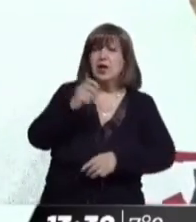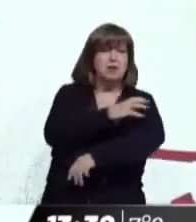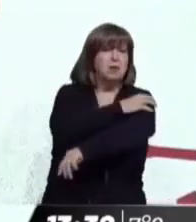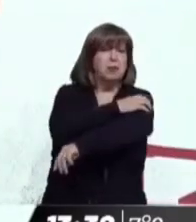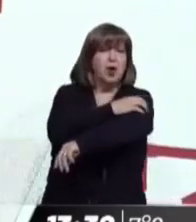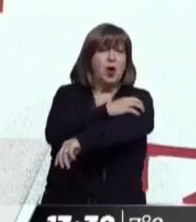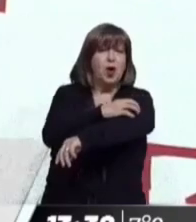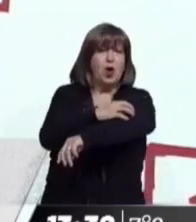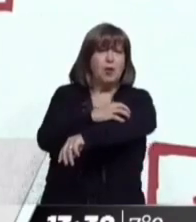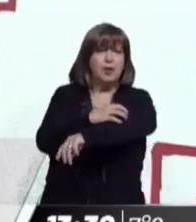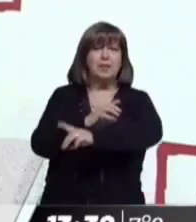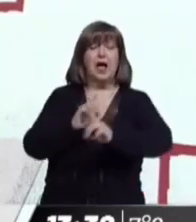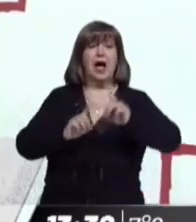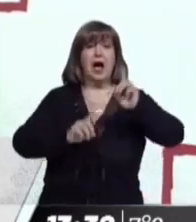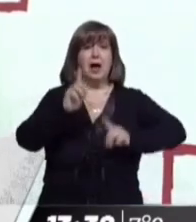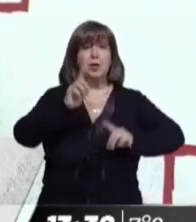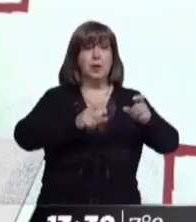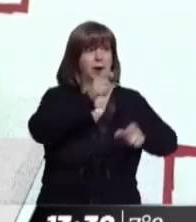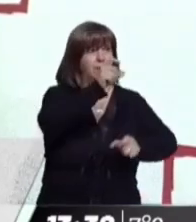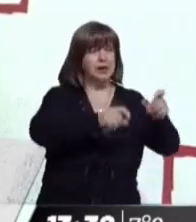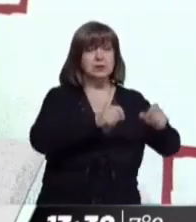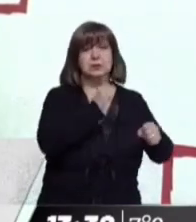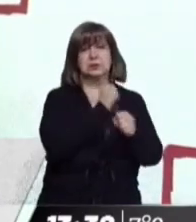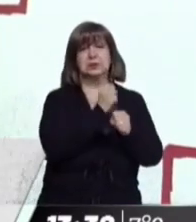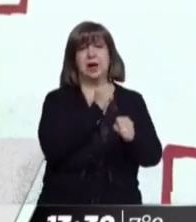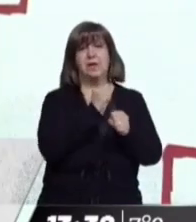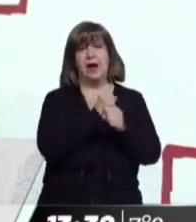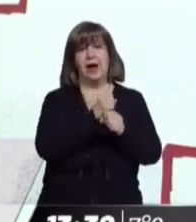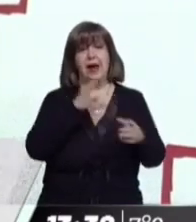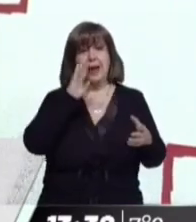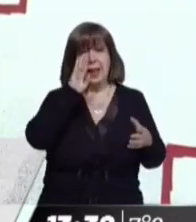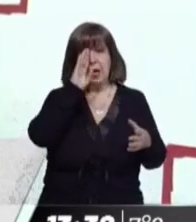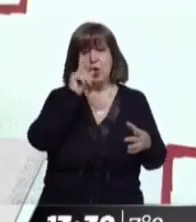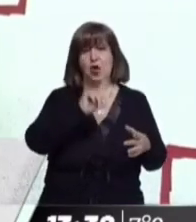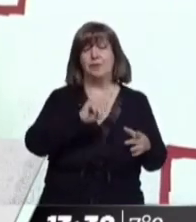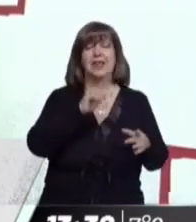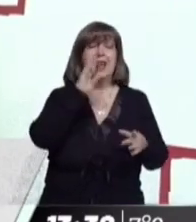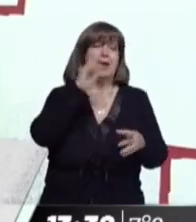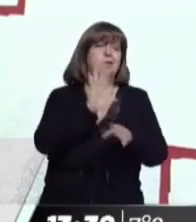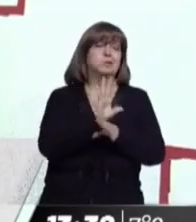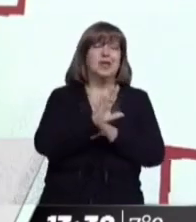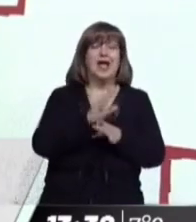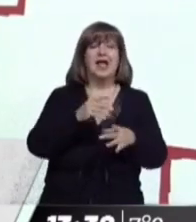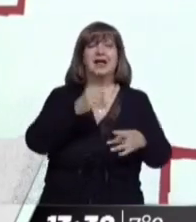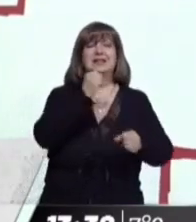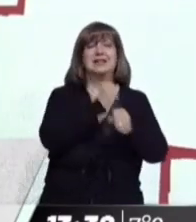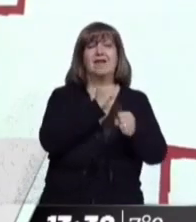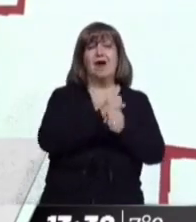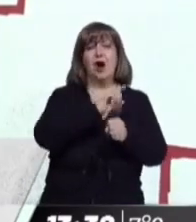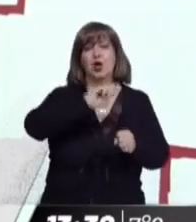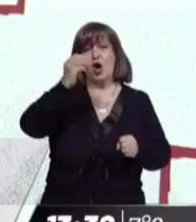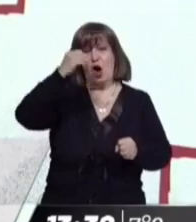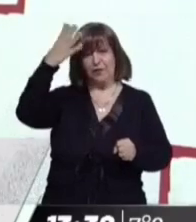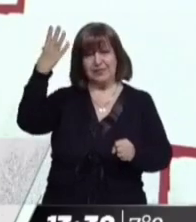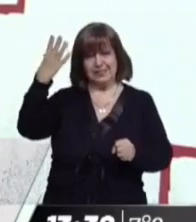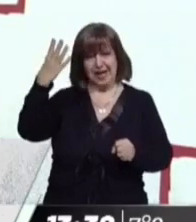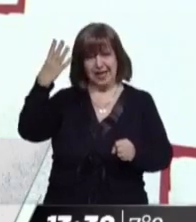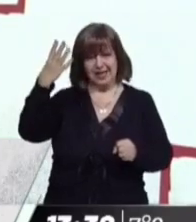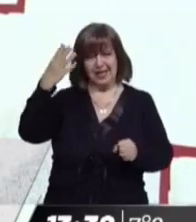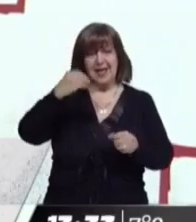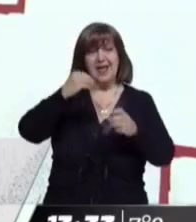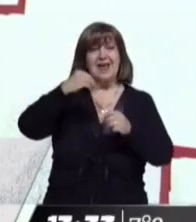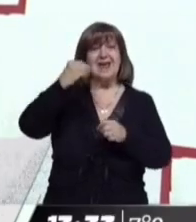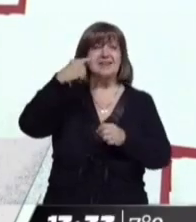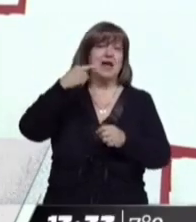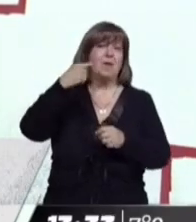un trabajo en negro que no tienen eh asistencia social que no cuadran dentro de Ninguno de los programas